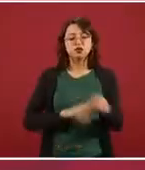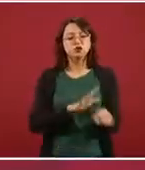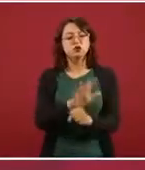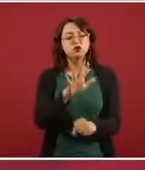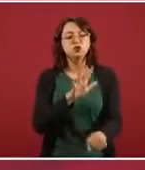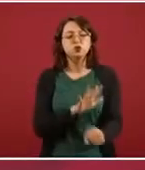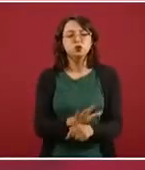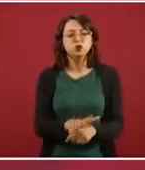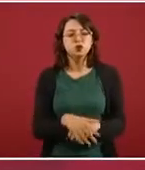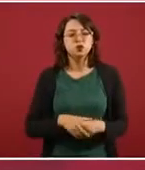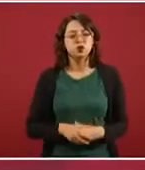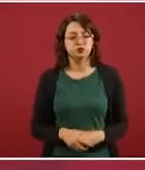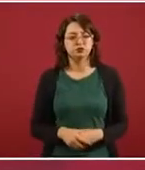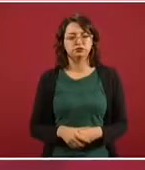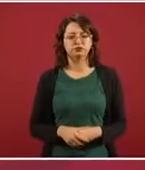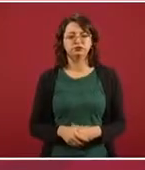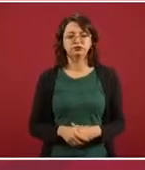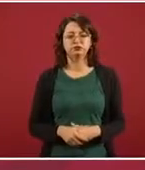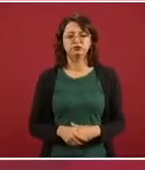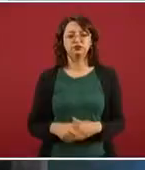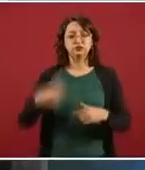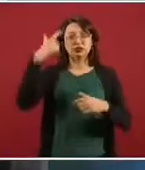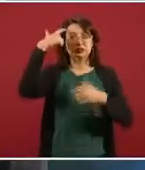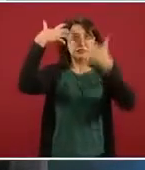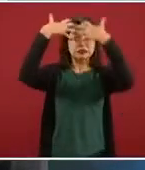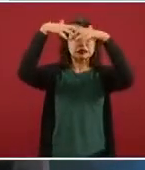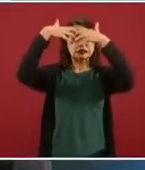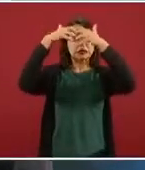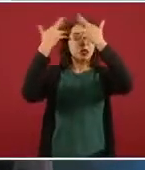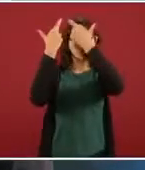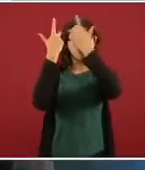qué parte del cerebro destruyen,